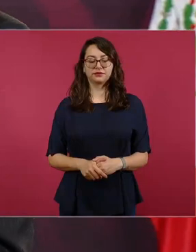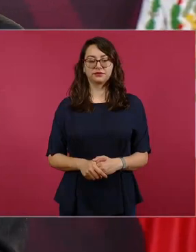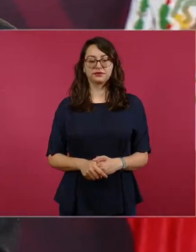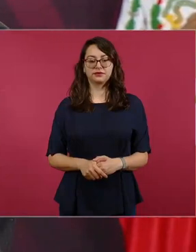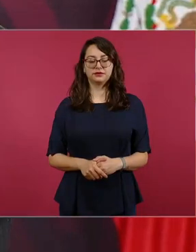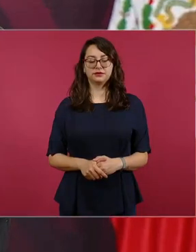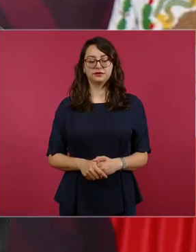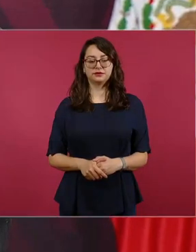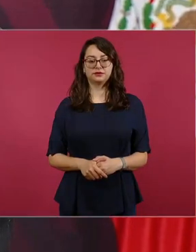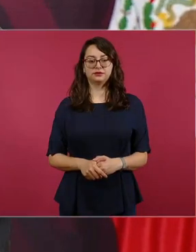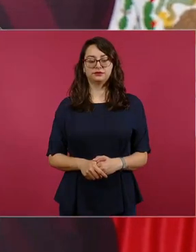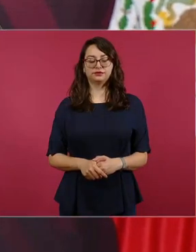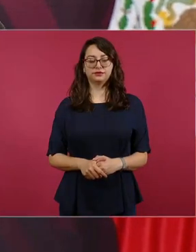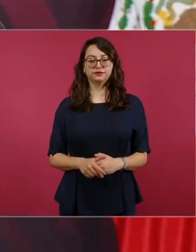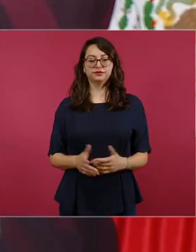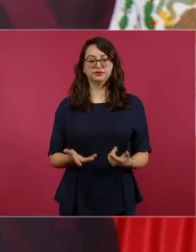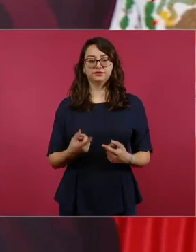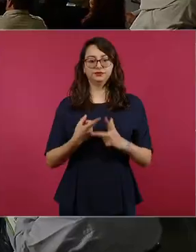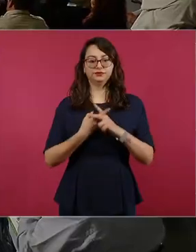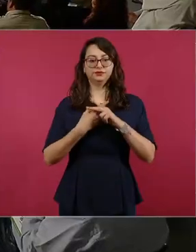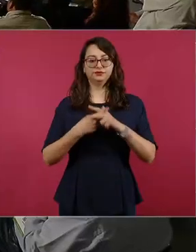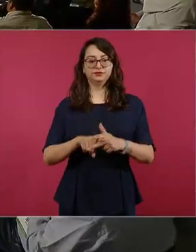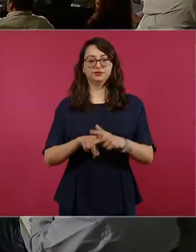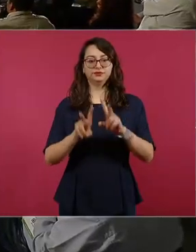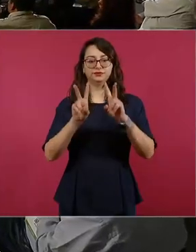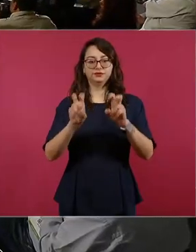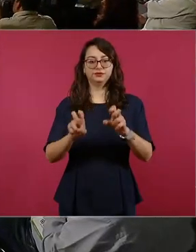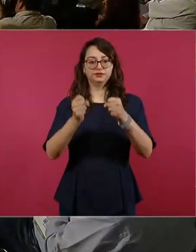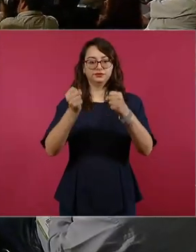con seguridad, si les parece.